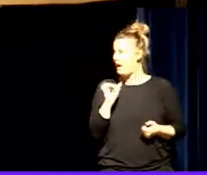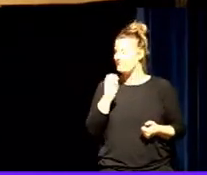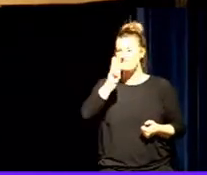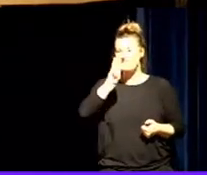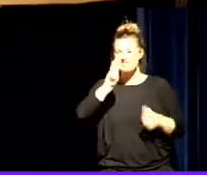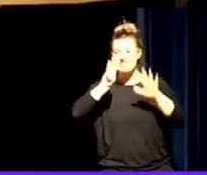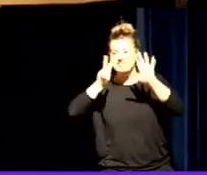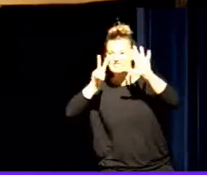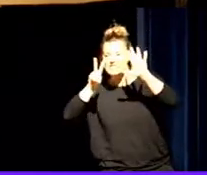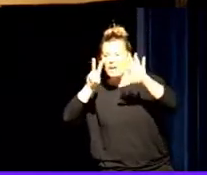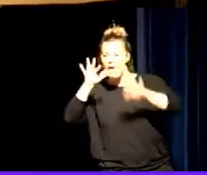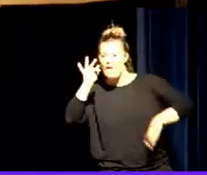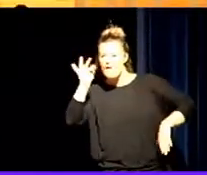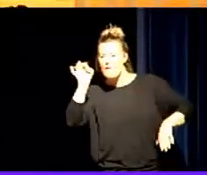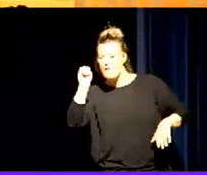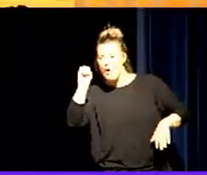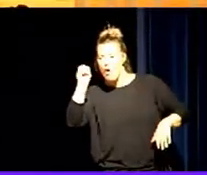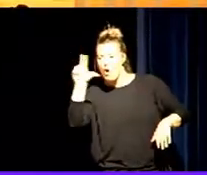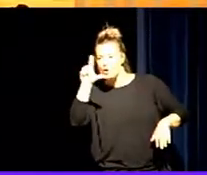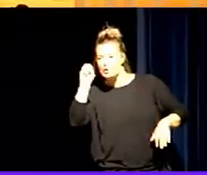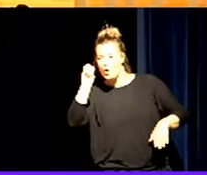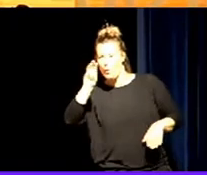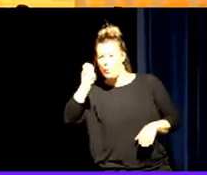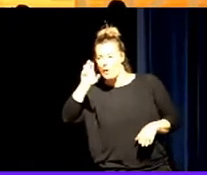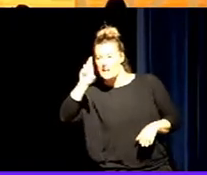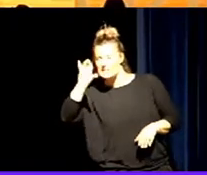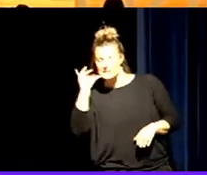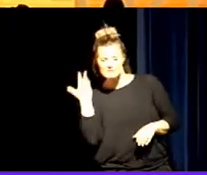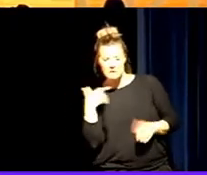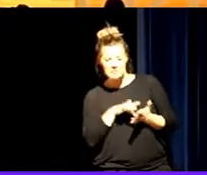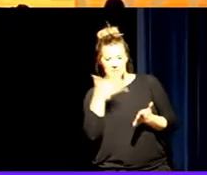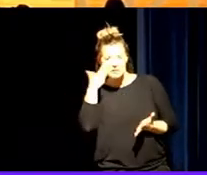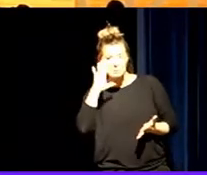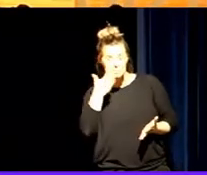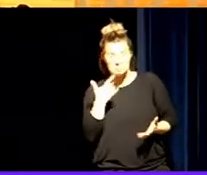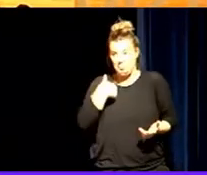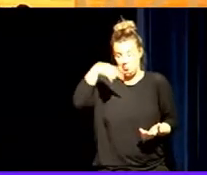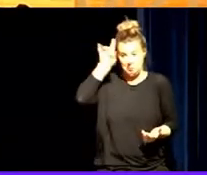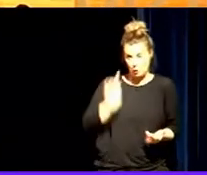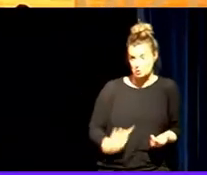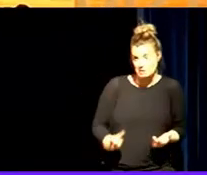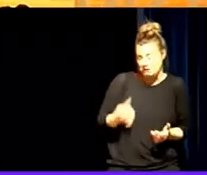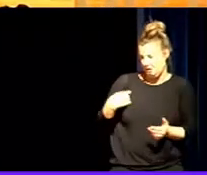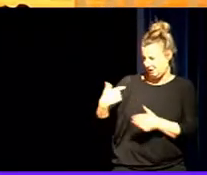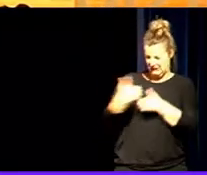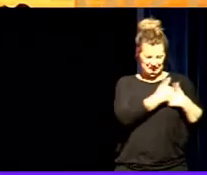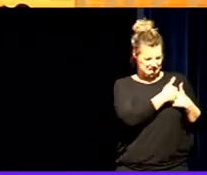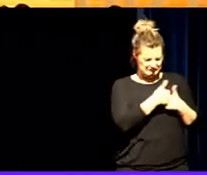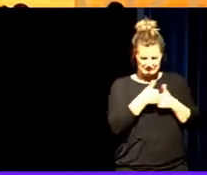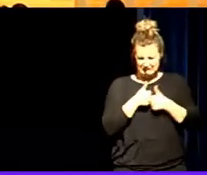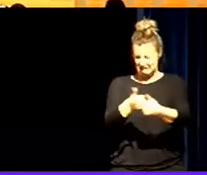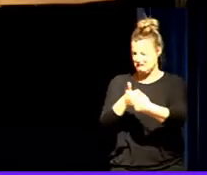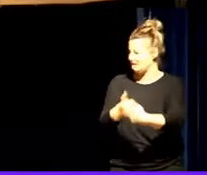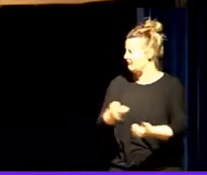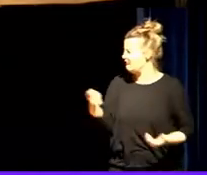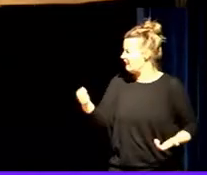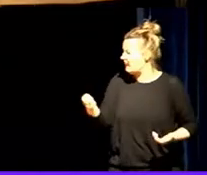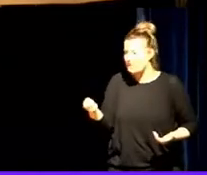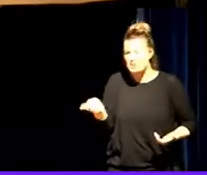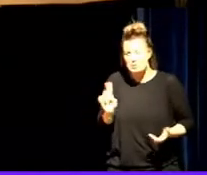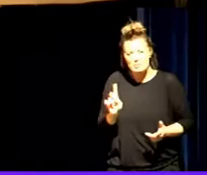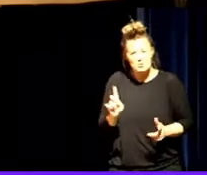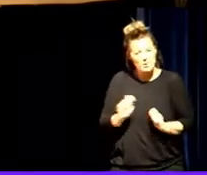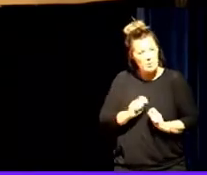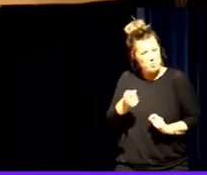followers ya en Facebook, que yo no sé, o sea, que te siguen. Eso no inquieta